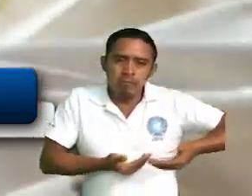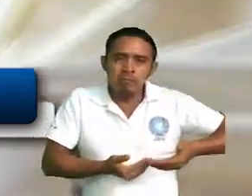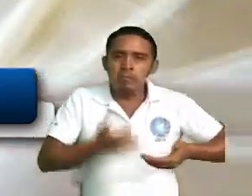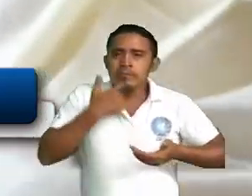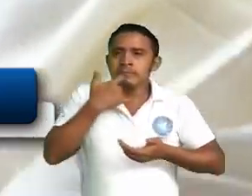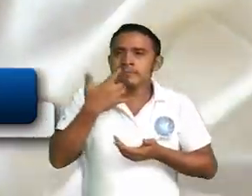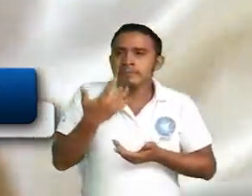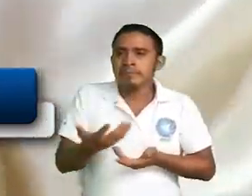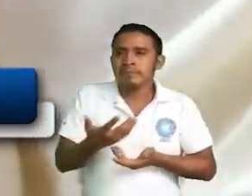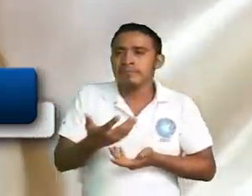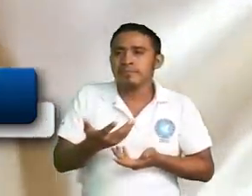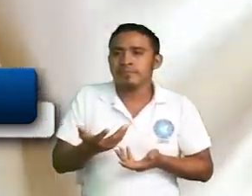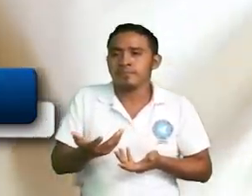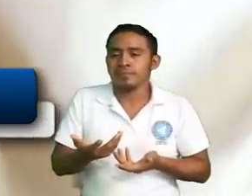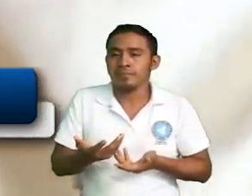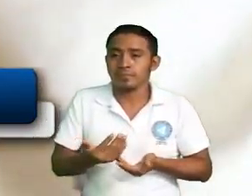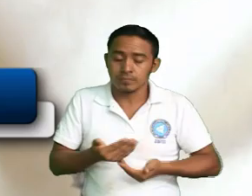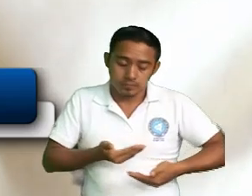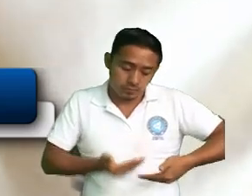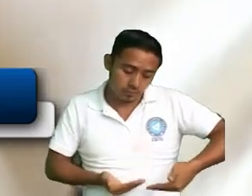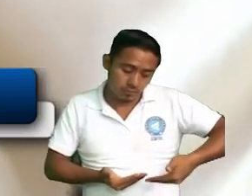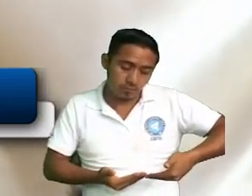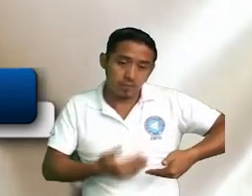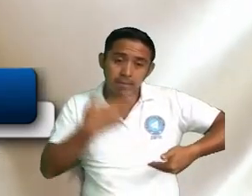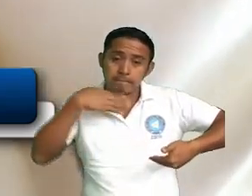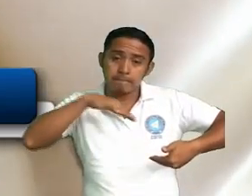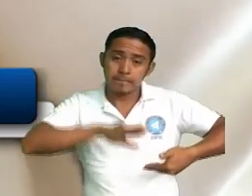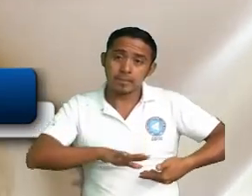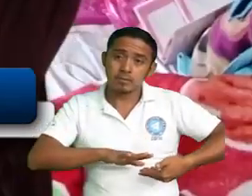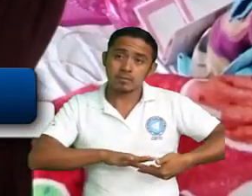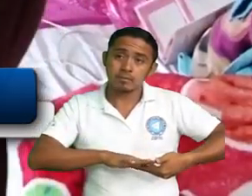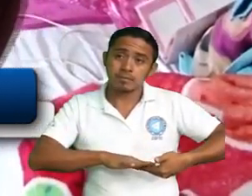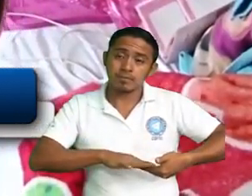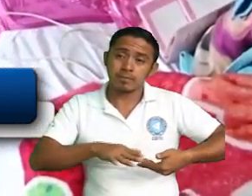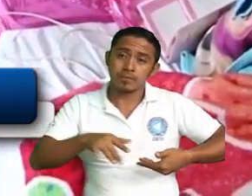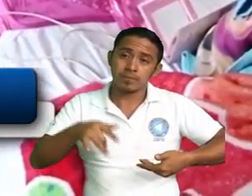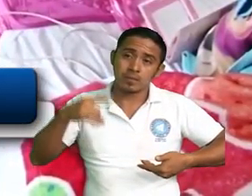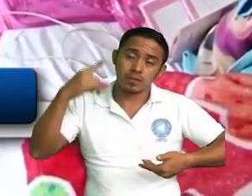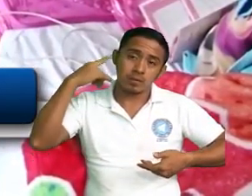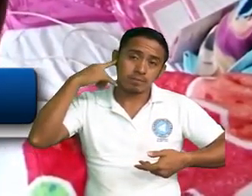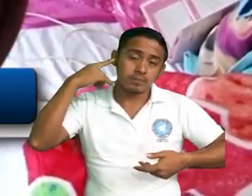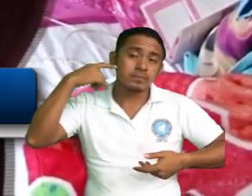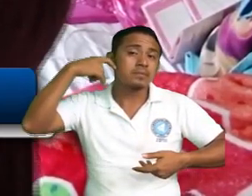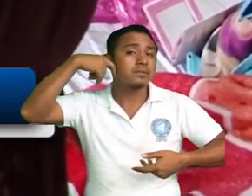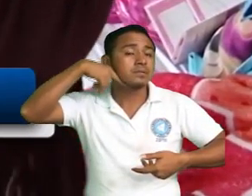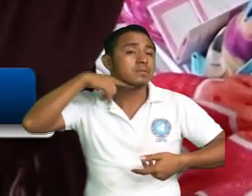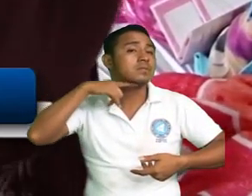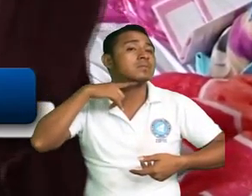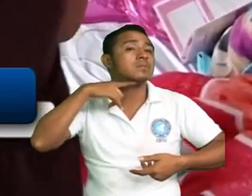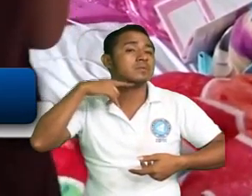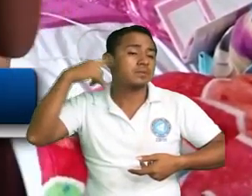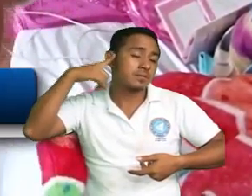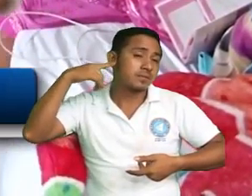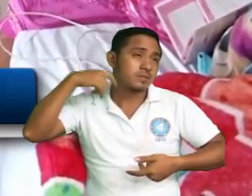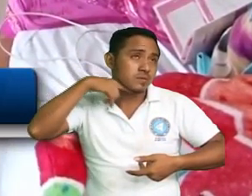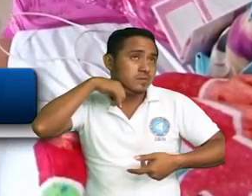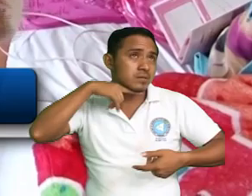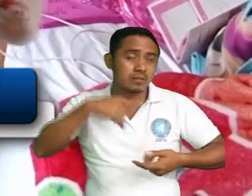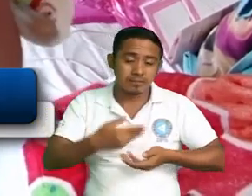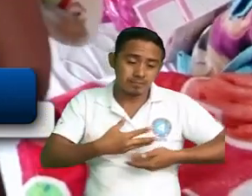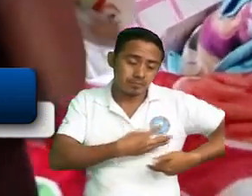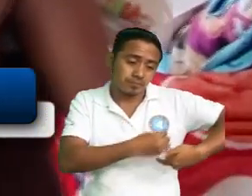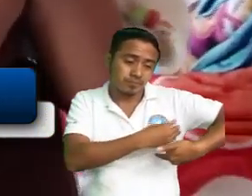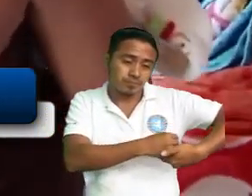porque darle a los niños acostados es malo, porque el oído se comunica con la garganta y